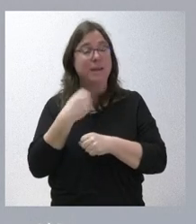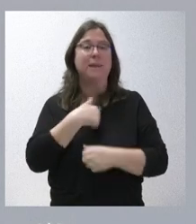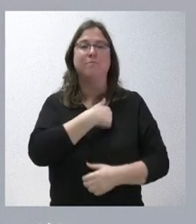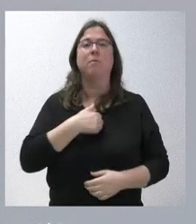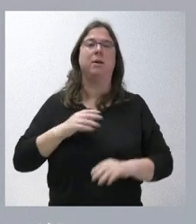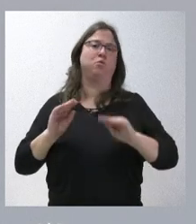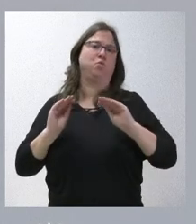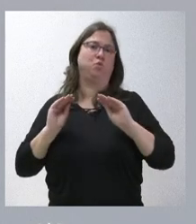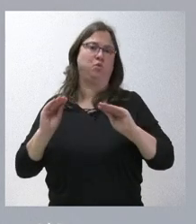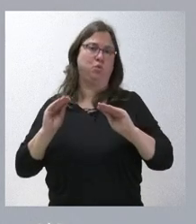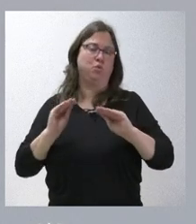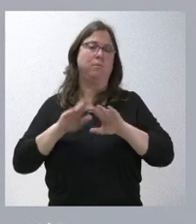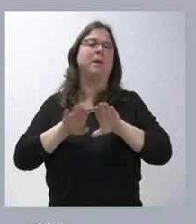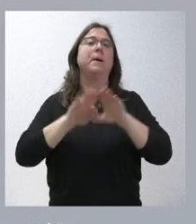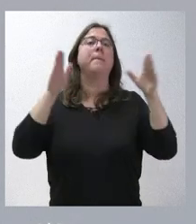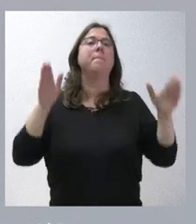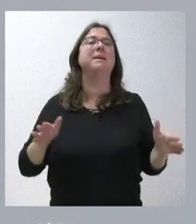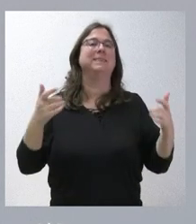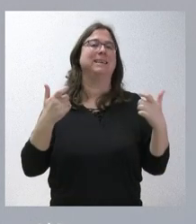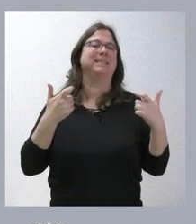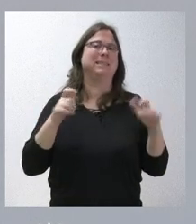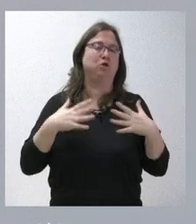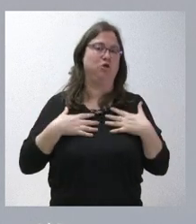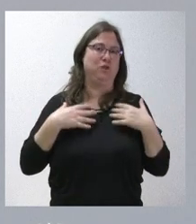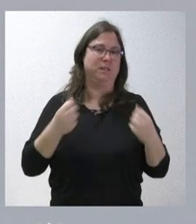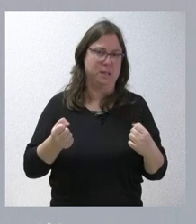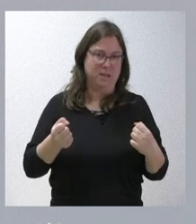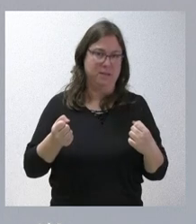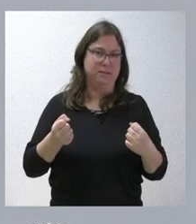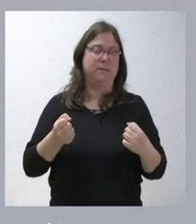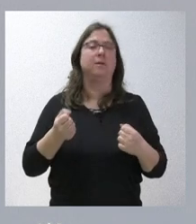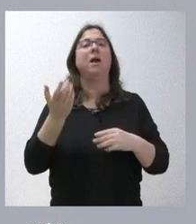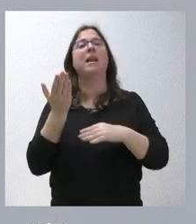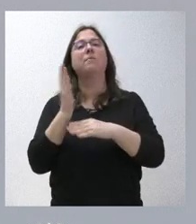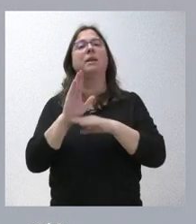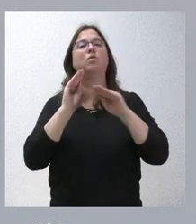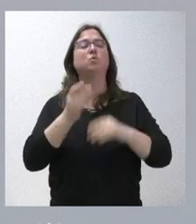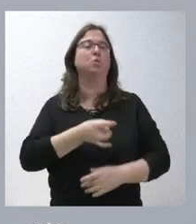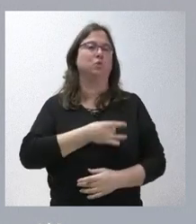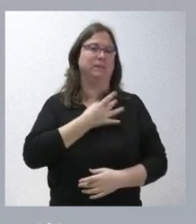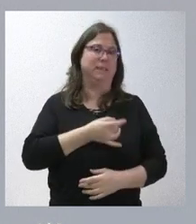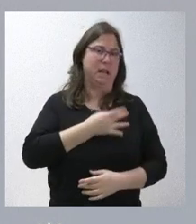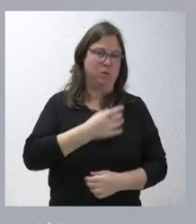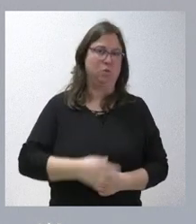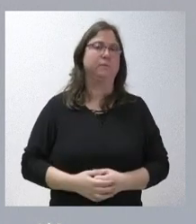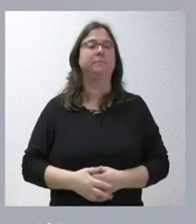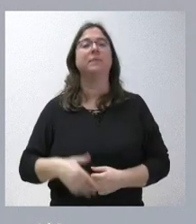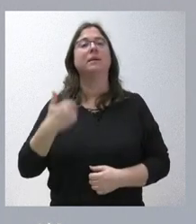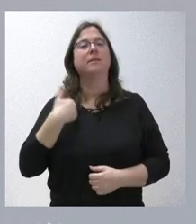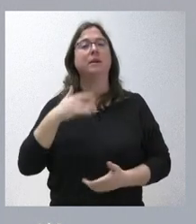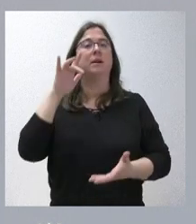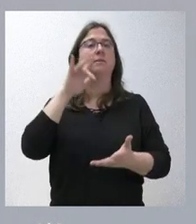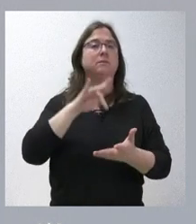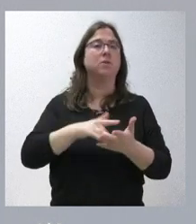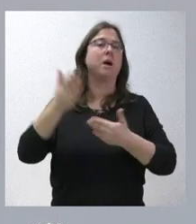corresponde a la mesa sectorial de sanidad donde están representados los sindicatos que han obtenido representación en las pasadas